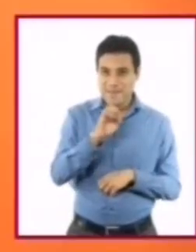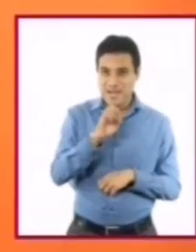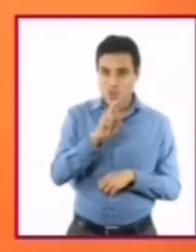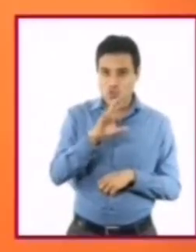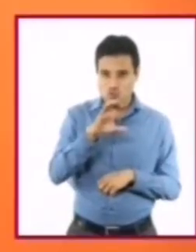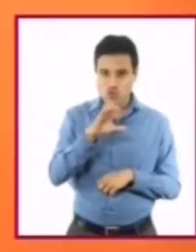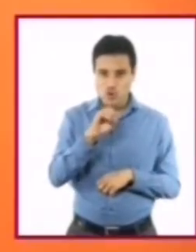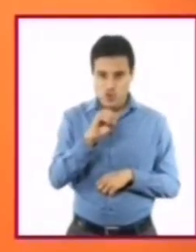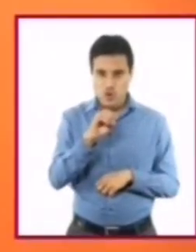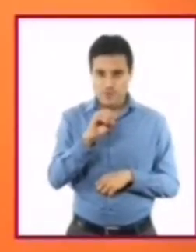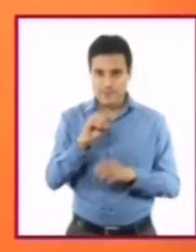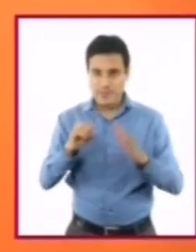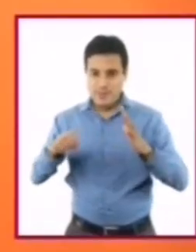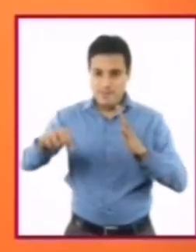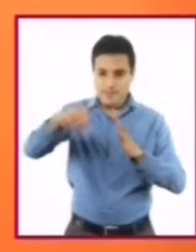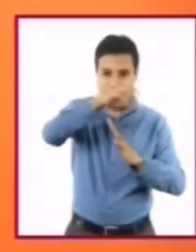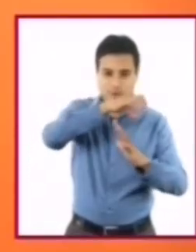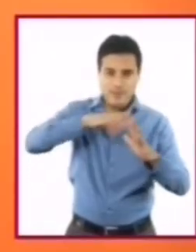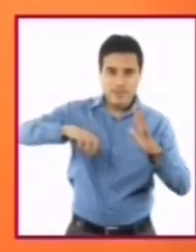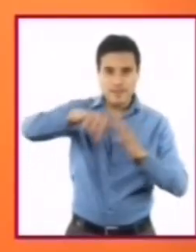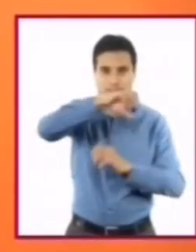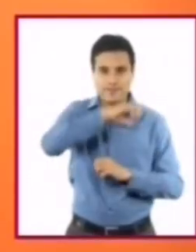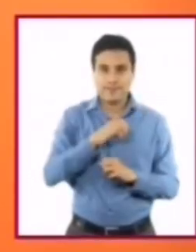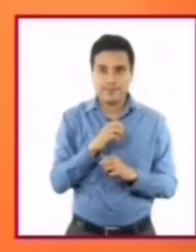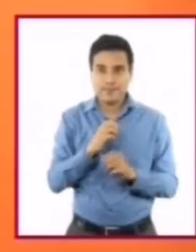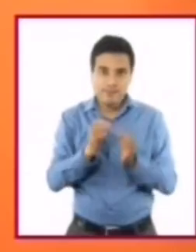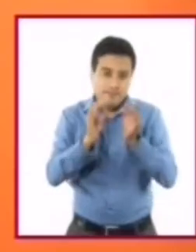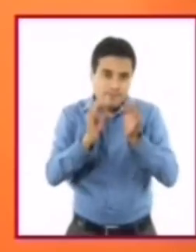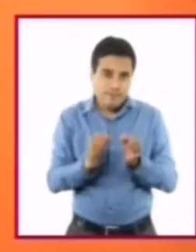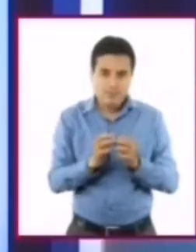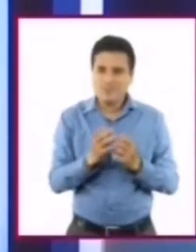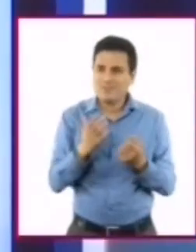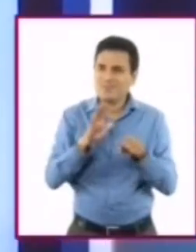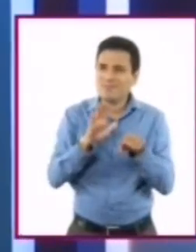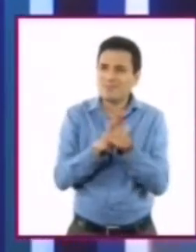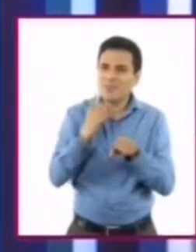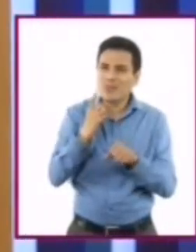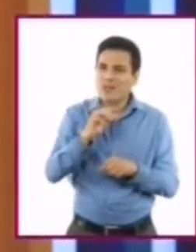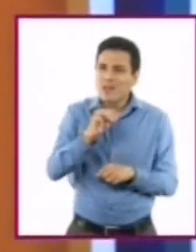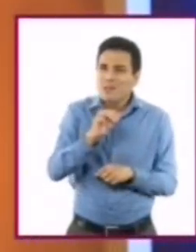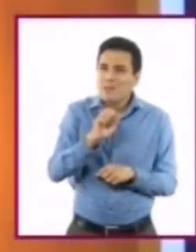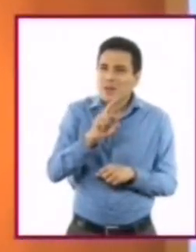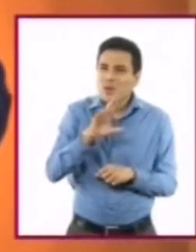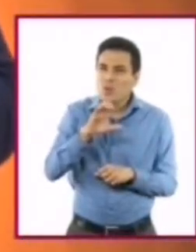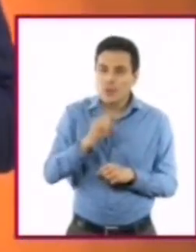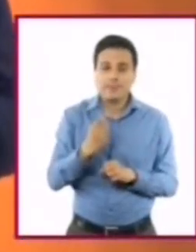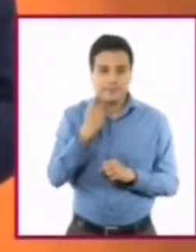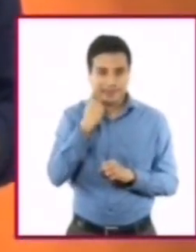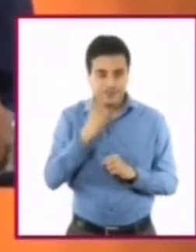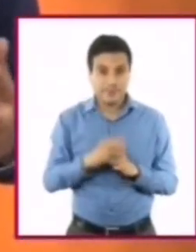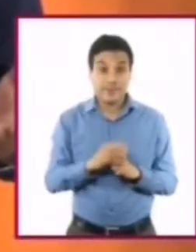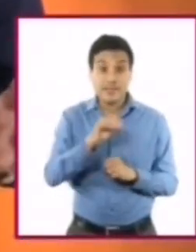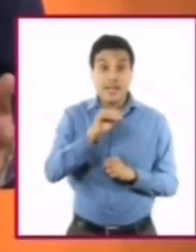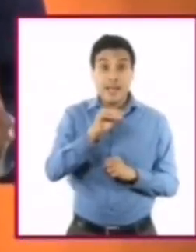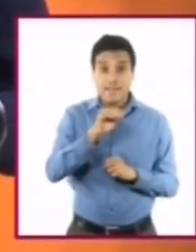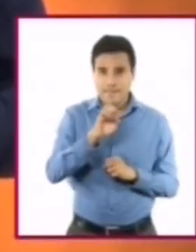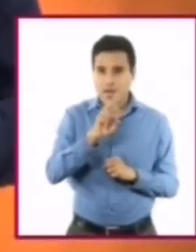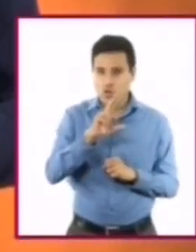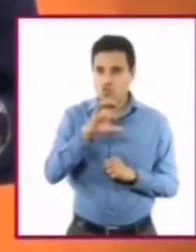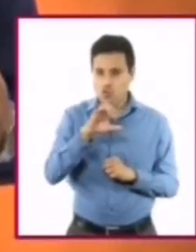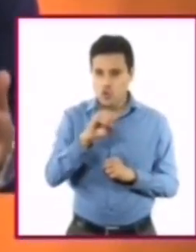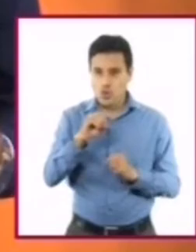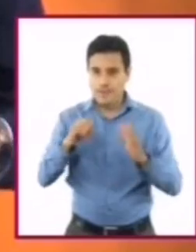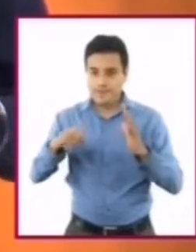Mercurio. ¿Qué problemas existían para explicar la órbita de Mercurio? Al tratar de calcular la órbita de